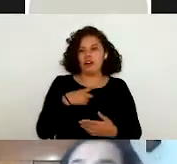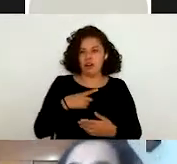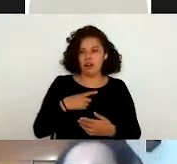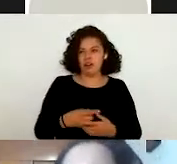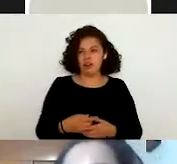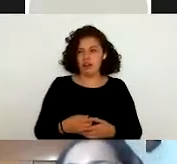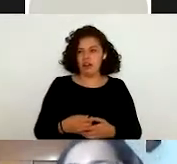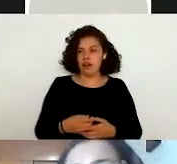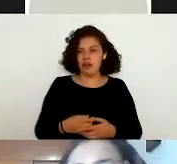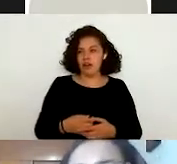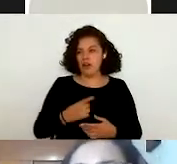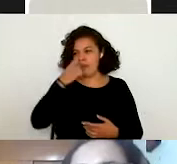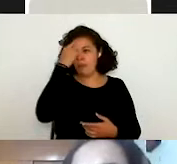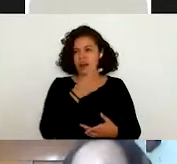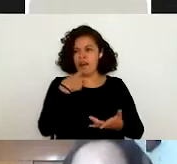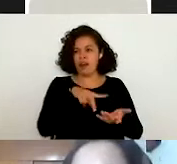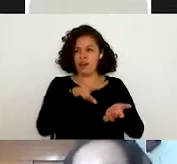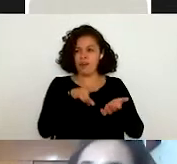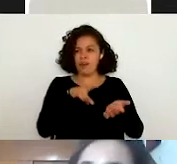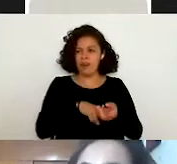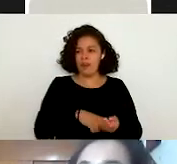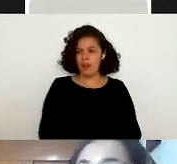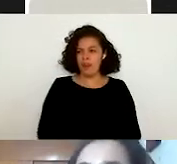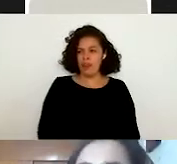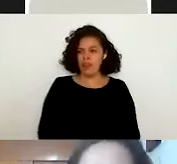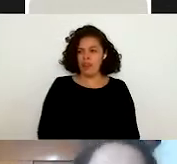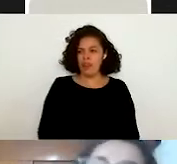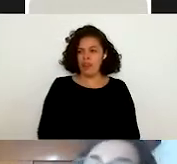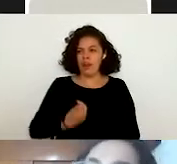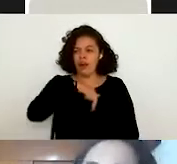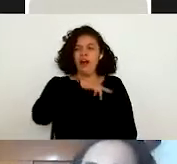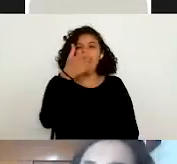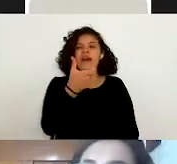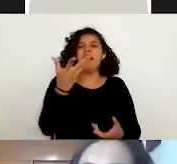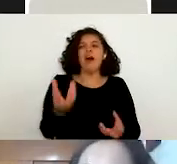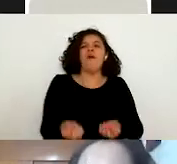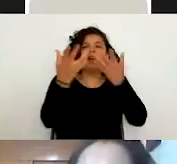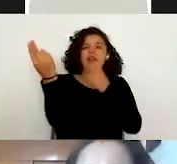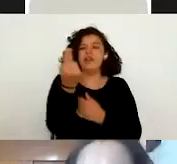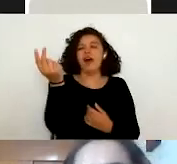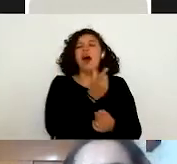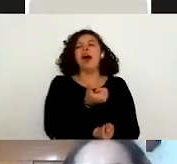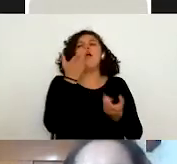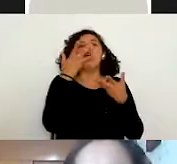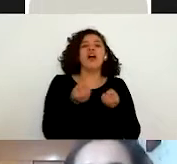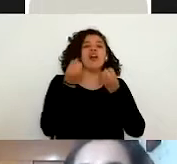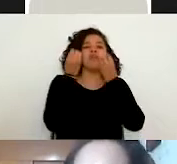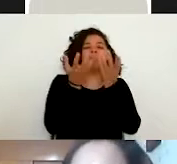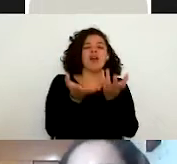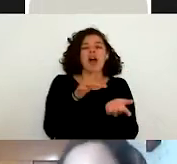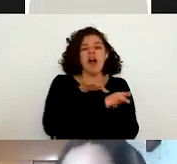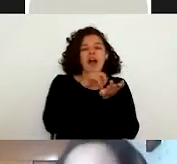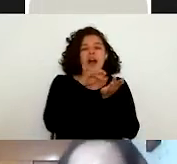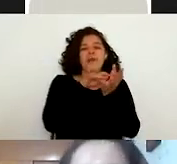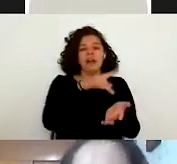de valoración de cuánto dinero necesitaríamos, cuánto se invertiría en la ejecución,